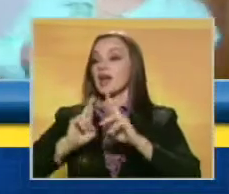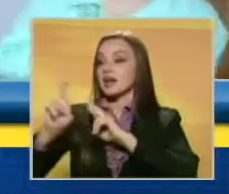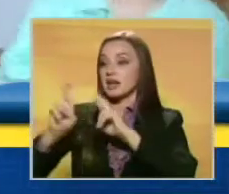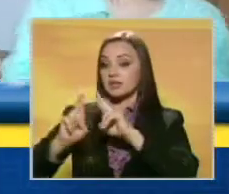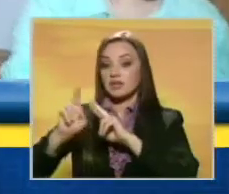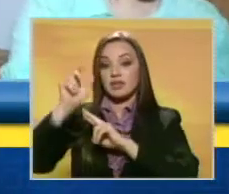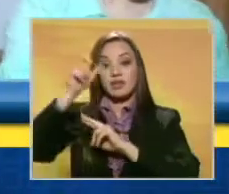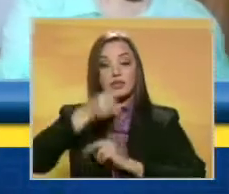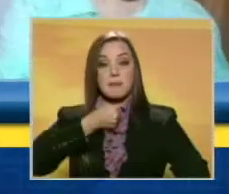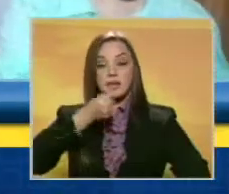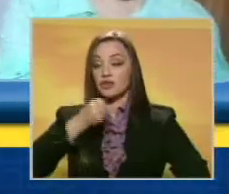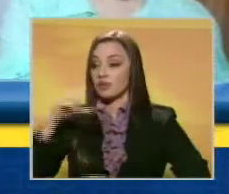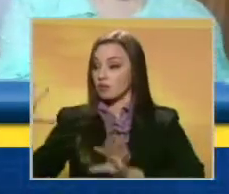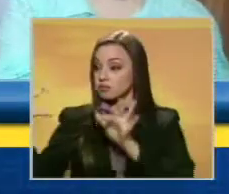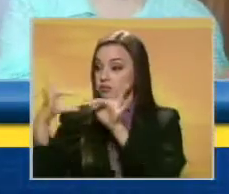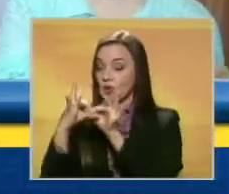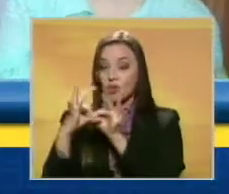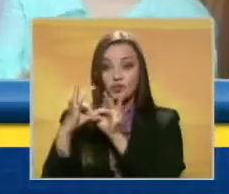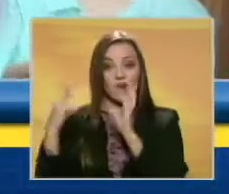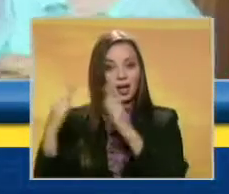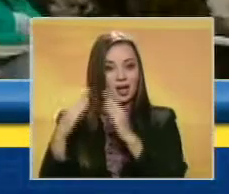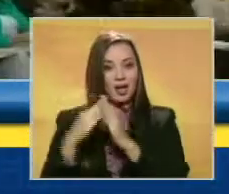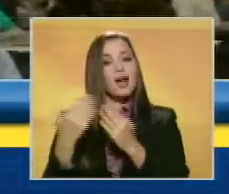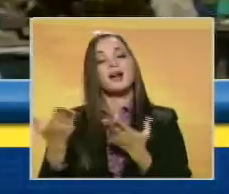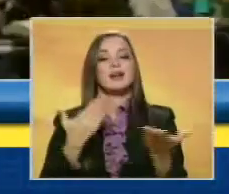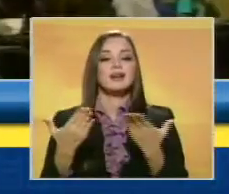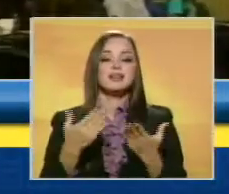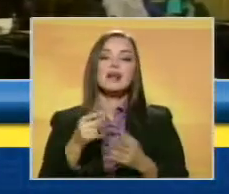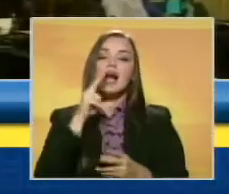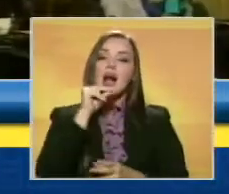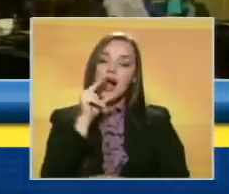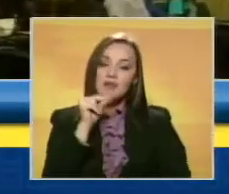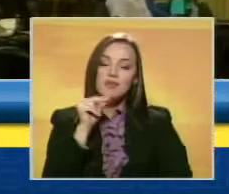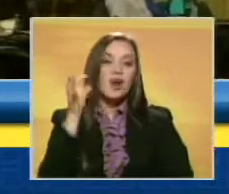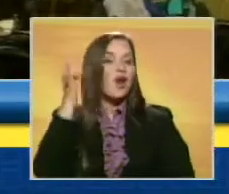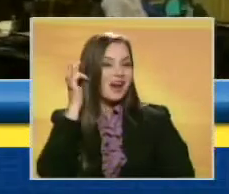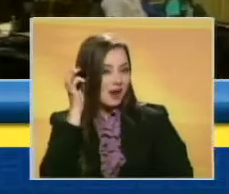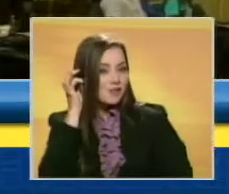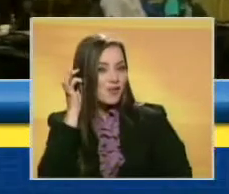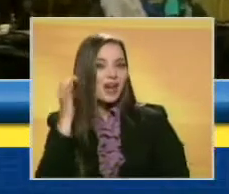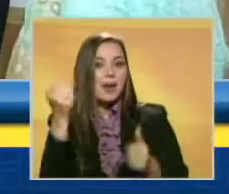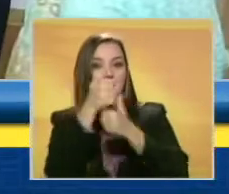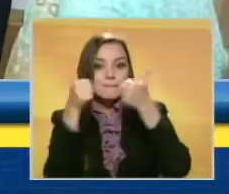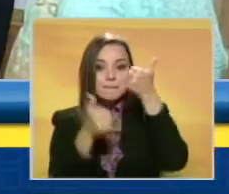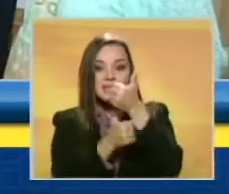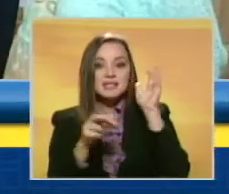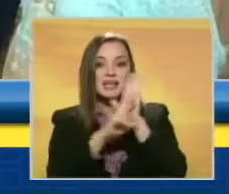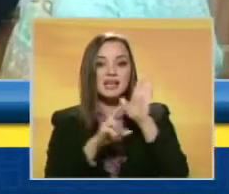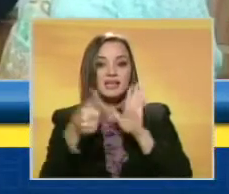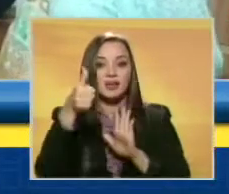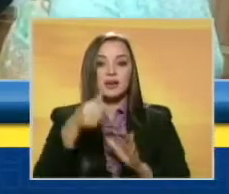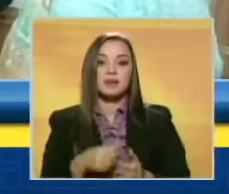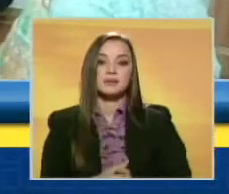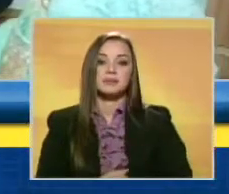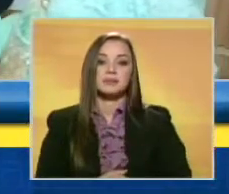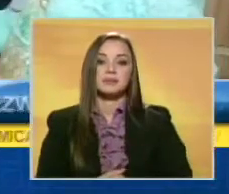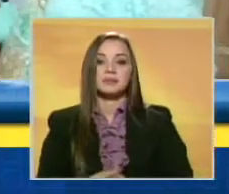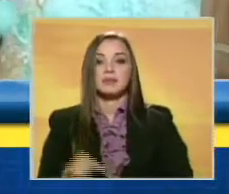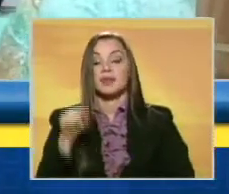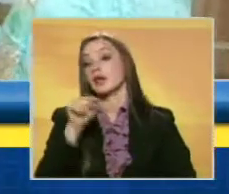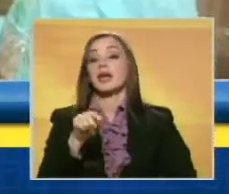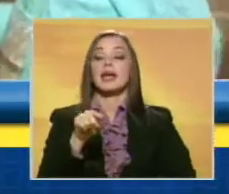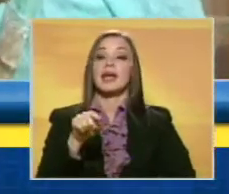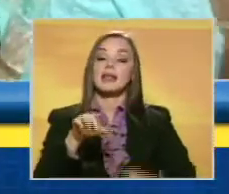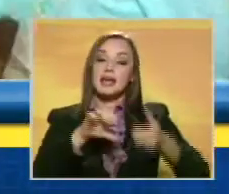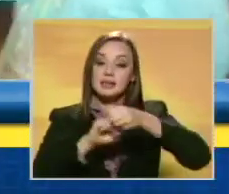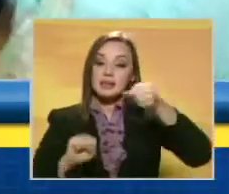y comunidad en una integración armónica de trabajo, se refirió la vicerrectora académica de la ULA. Este diplomado lo que está es tratando de, a